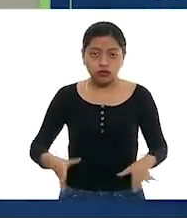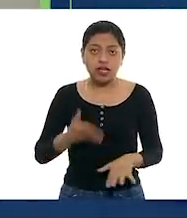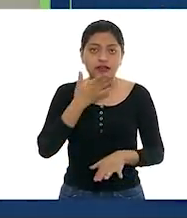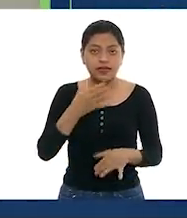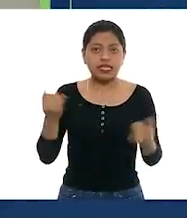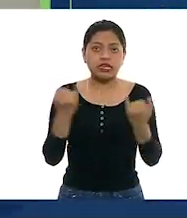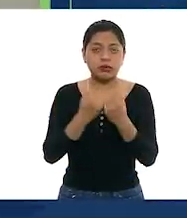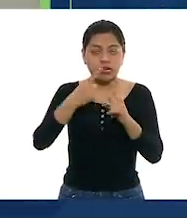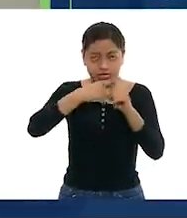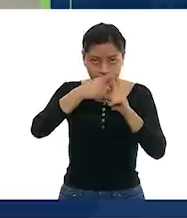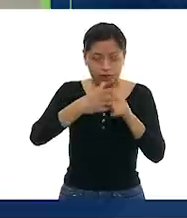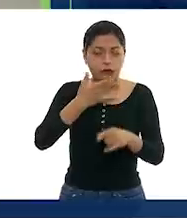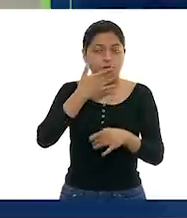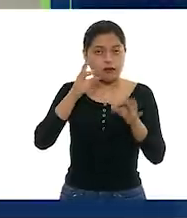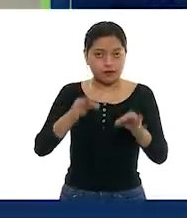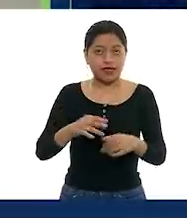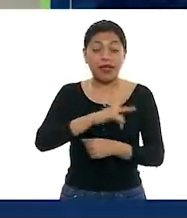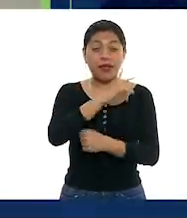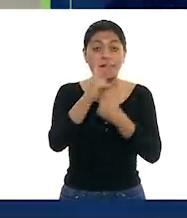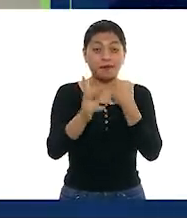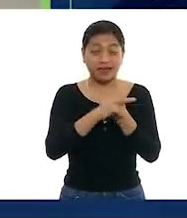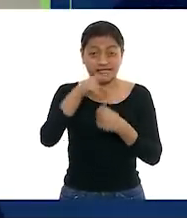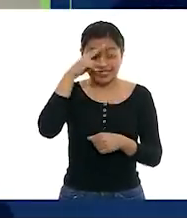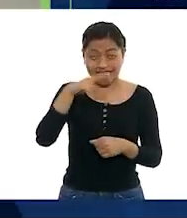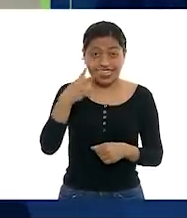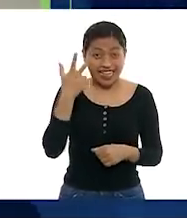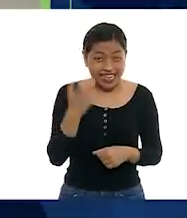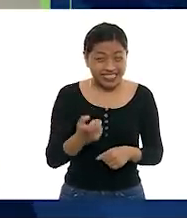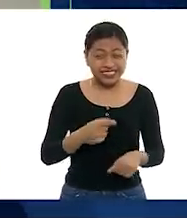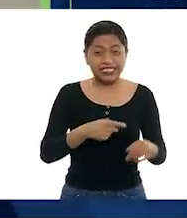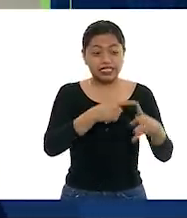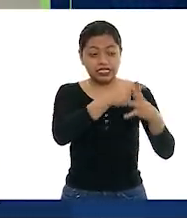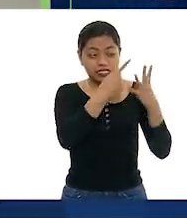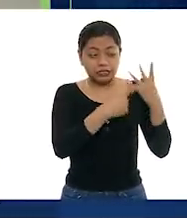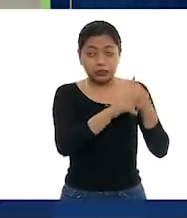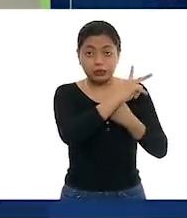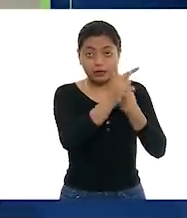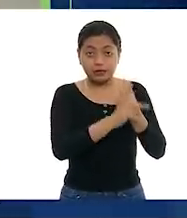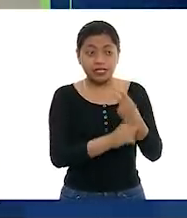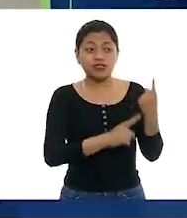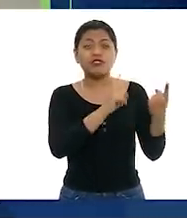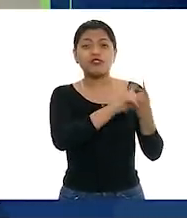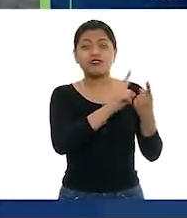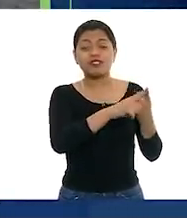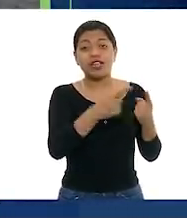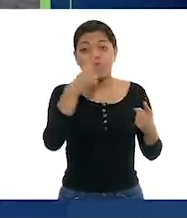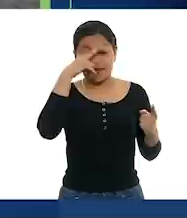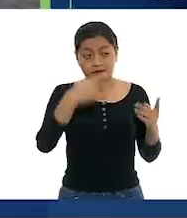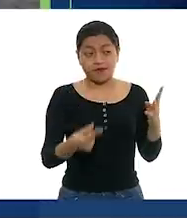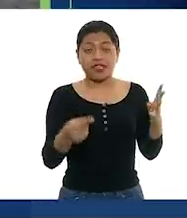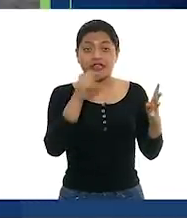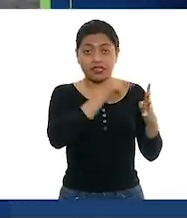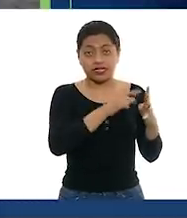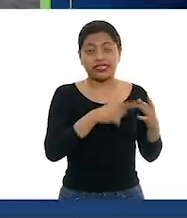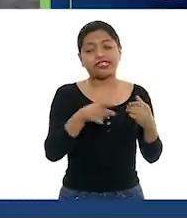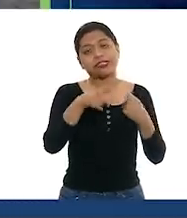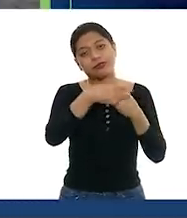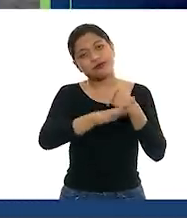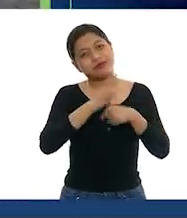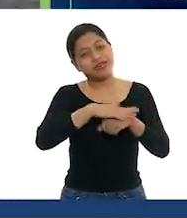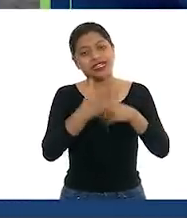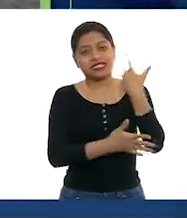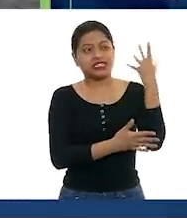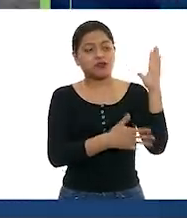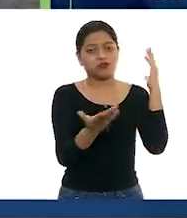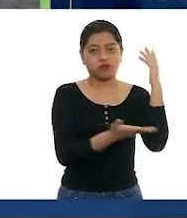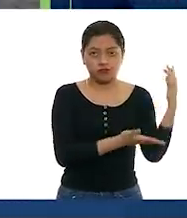temperatura. Resulta que México ocupa uno de los primeros lugares en la tasa de deforestación en el mundo. La tala de árboles en bosques